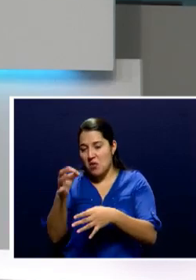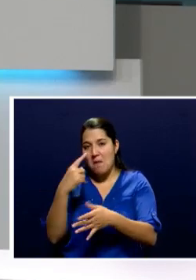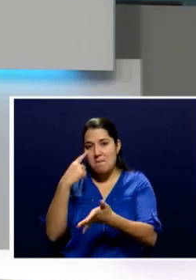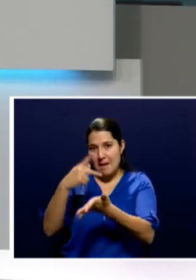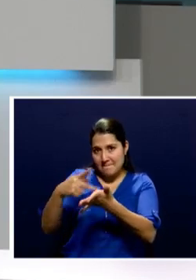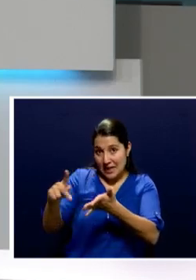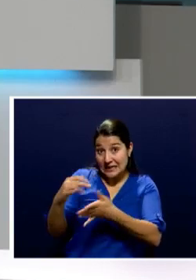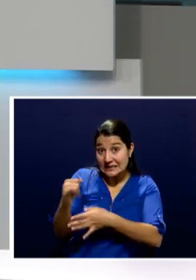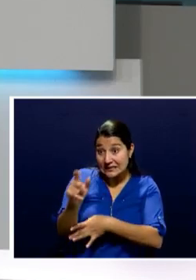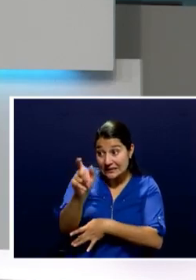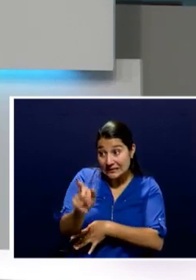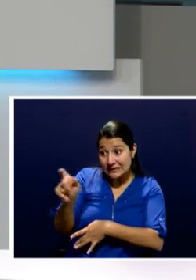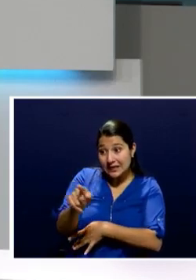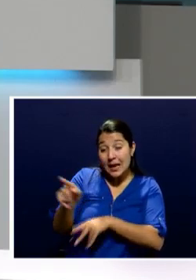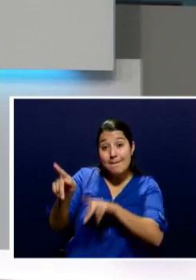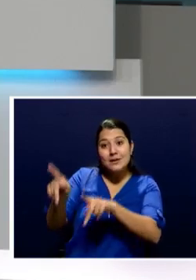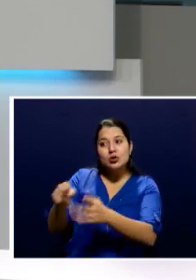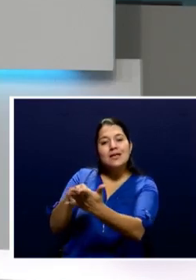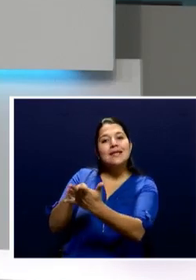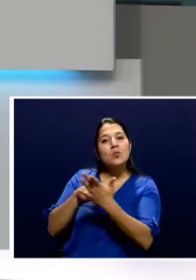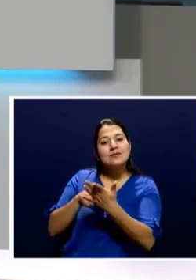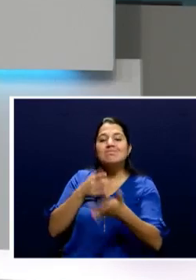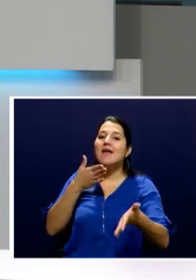una afectación por COVID-19.